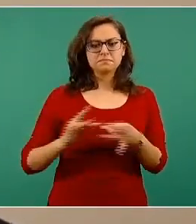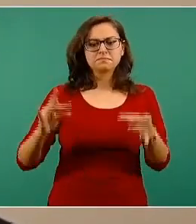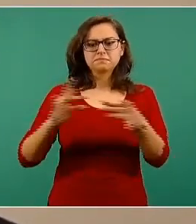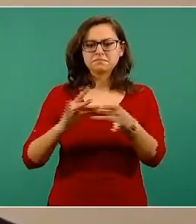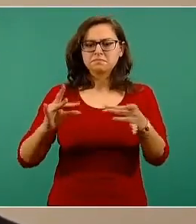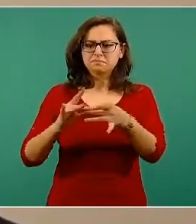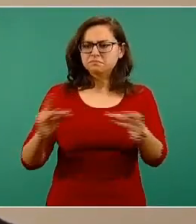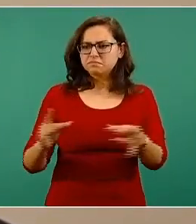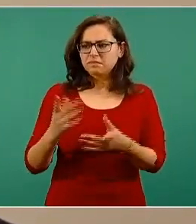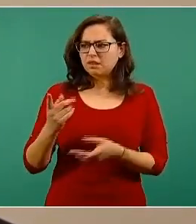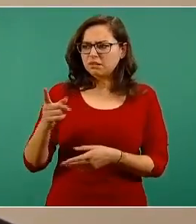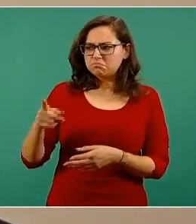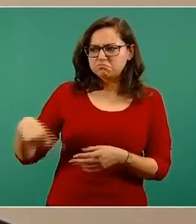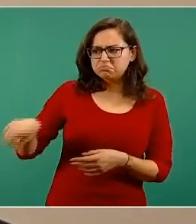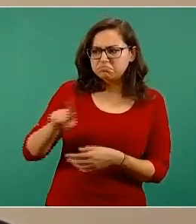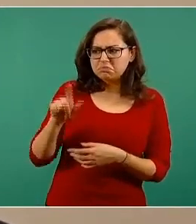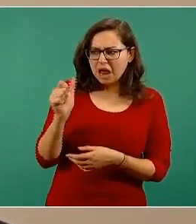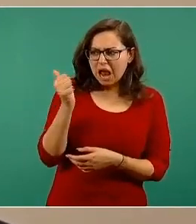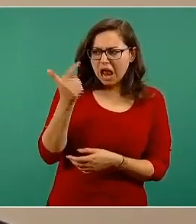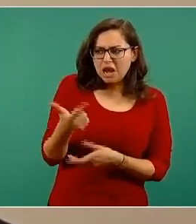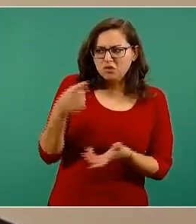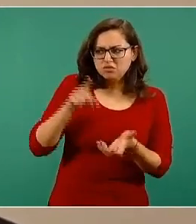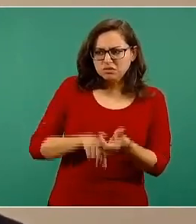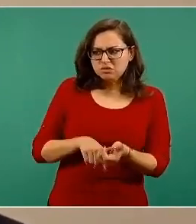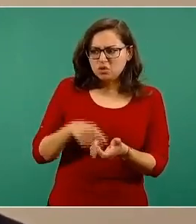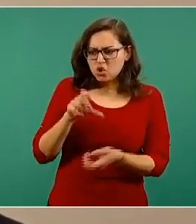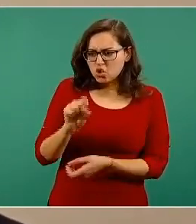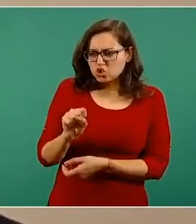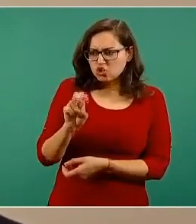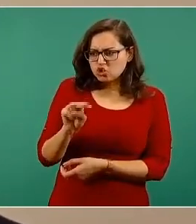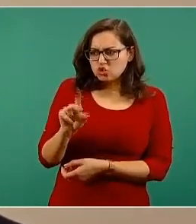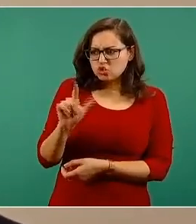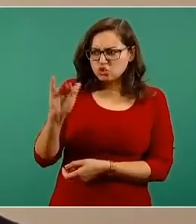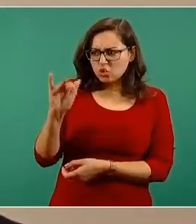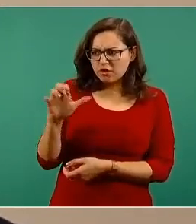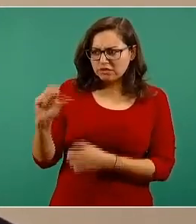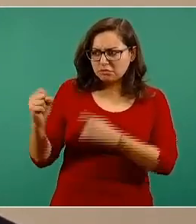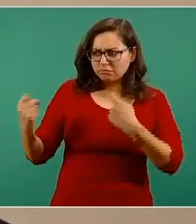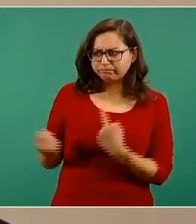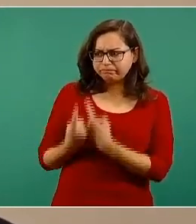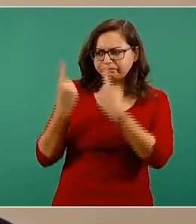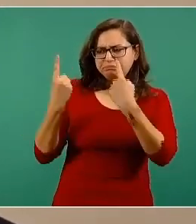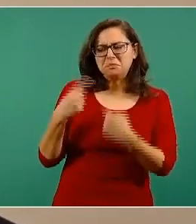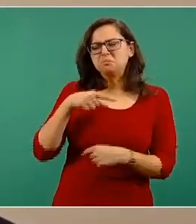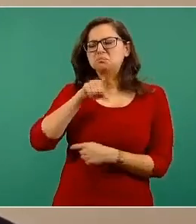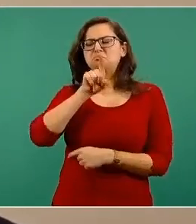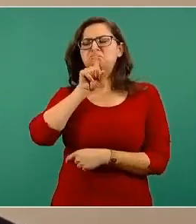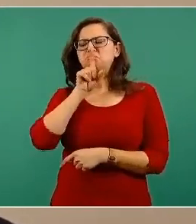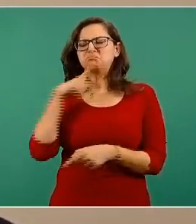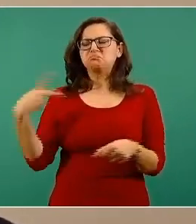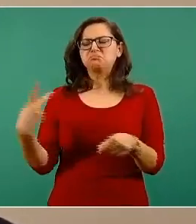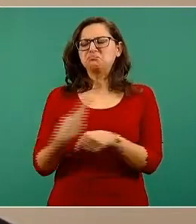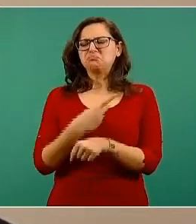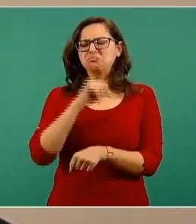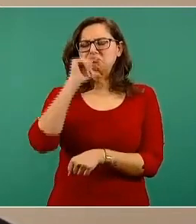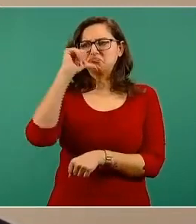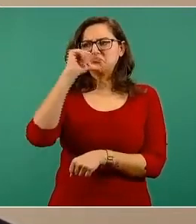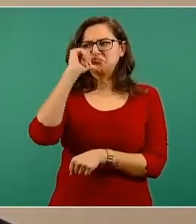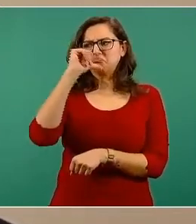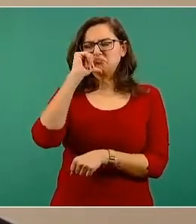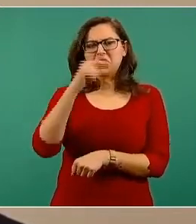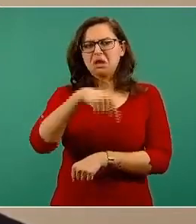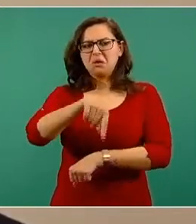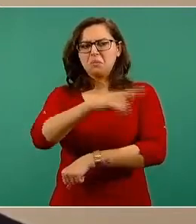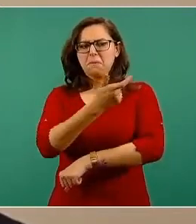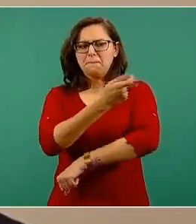los medicamentos o compuestos que acaba de mencionar, las sulfas en sí, como lo acaba de mencionar, no forman